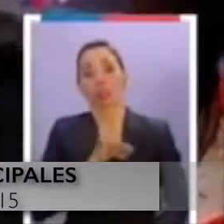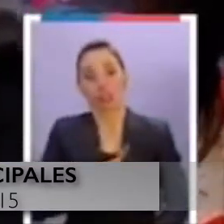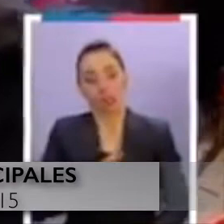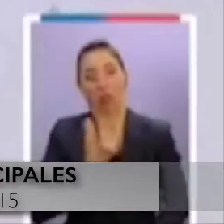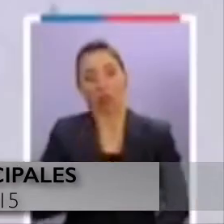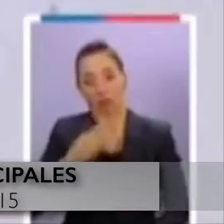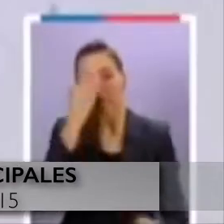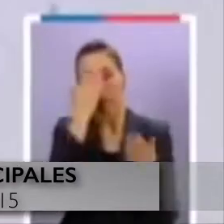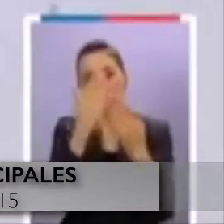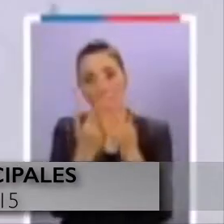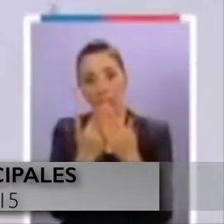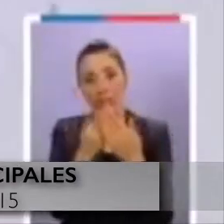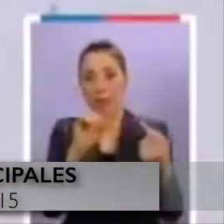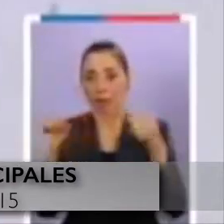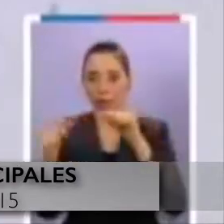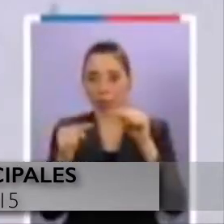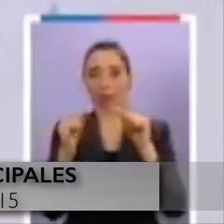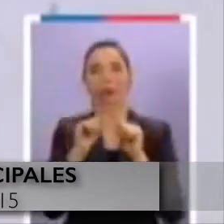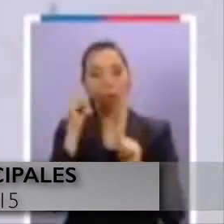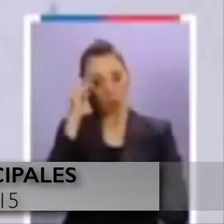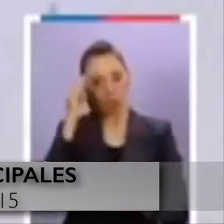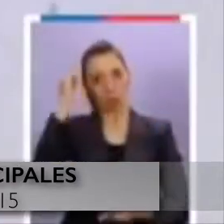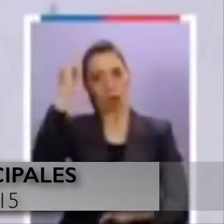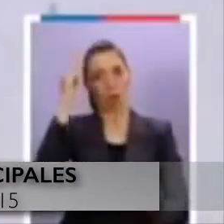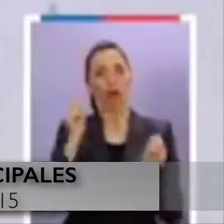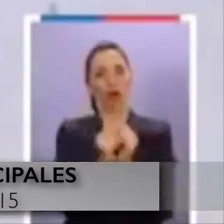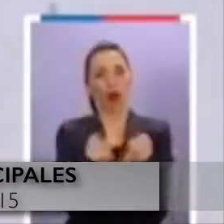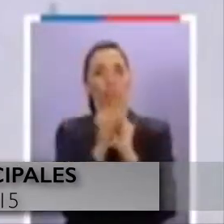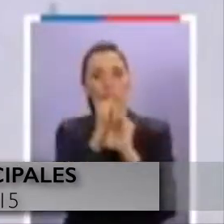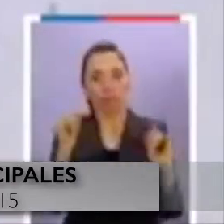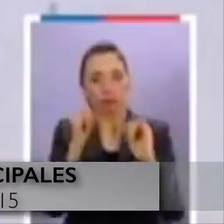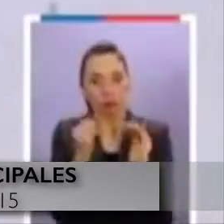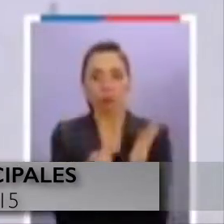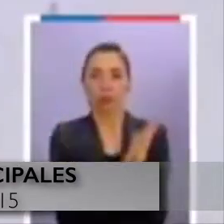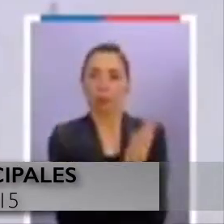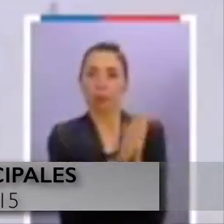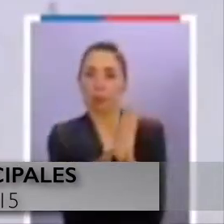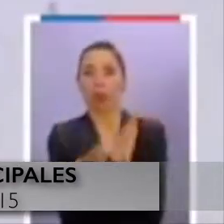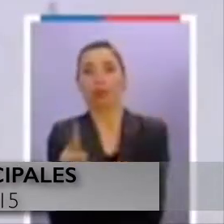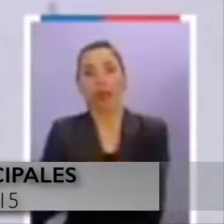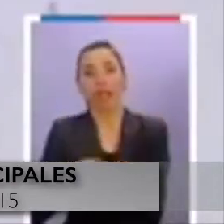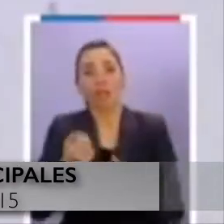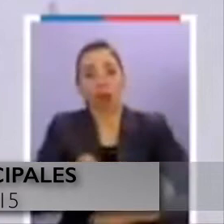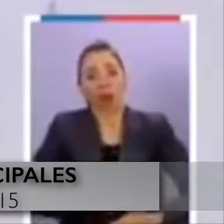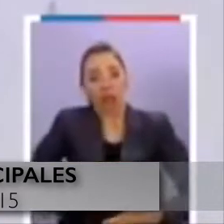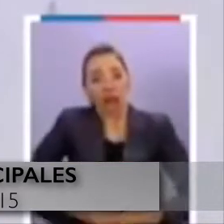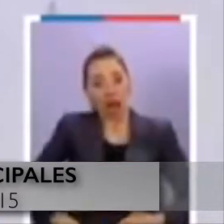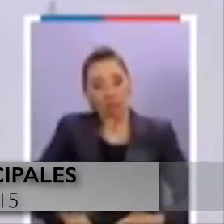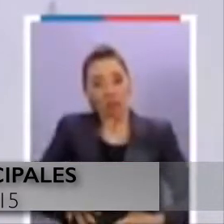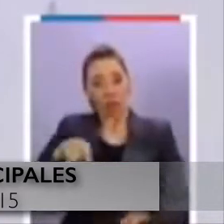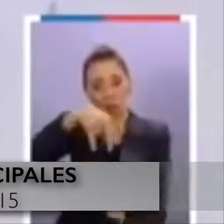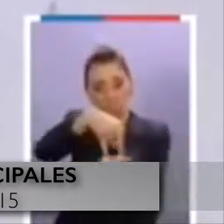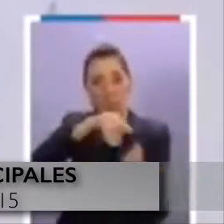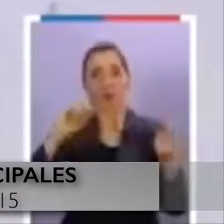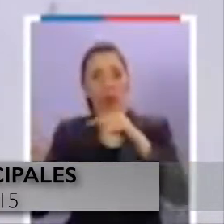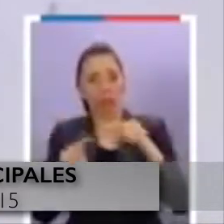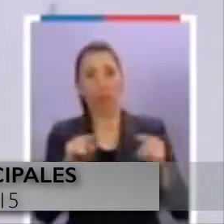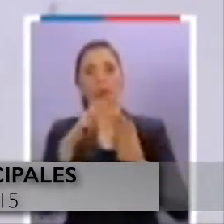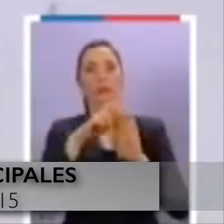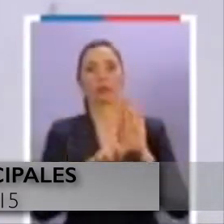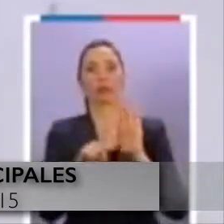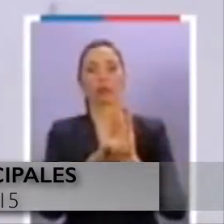enfrentar en una discusión madura, informada y propositiva esta realidad, debatiendo en el Parlamento un proyecto de